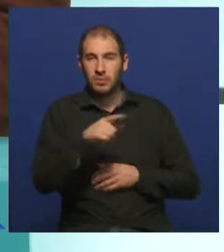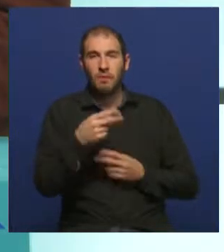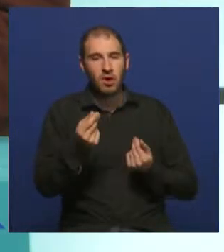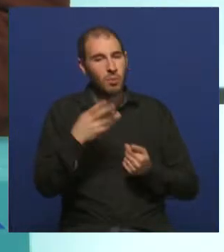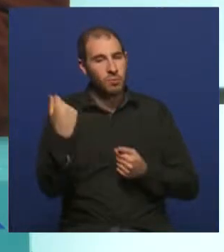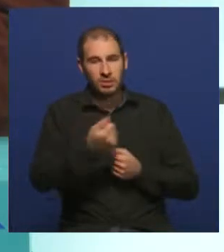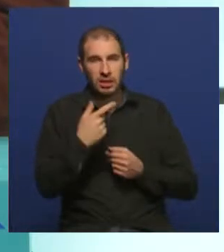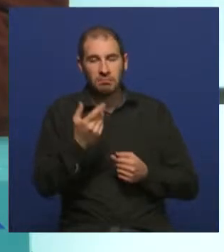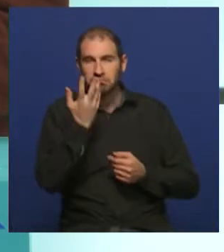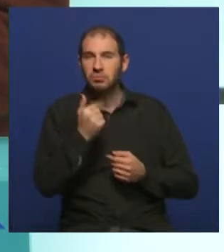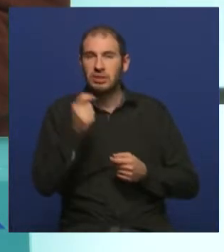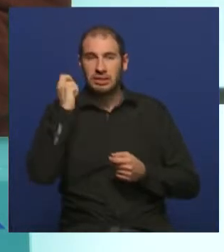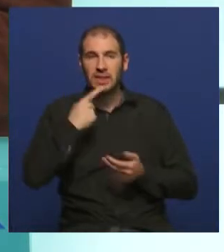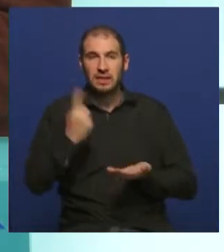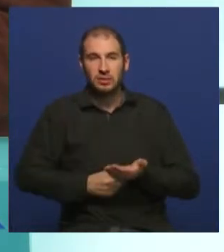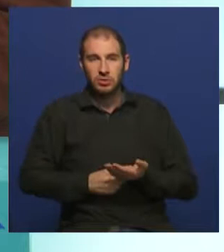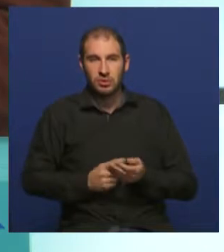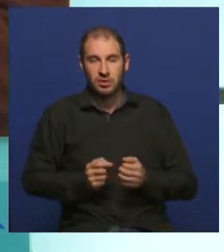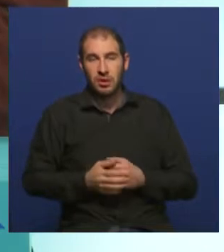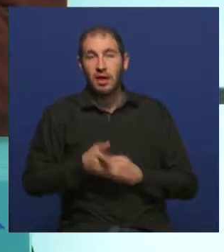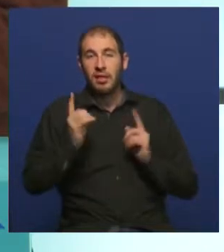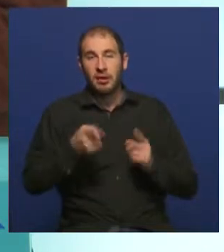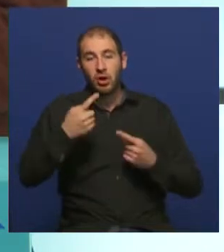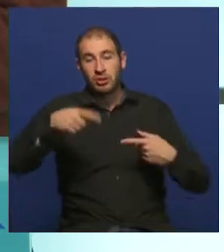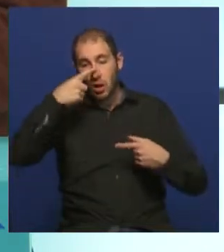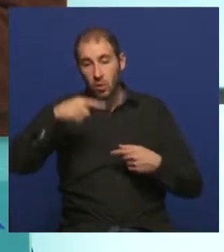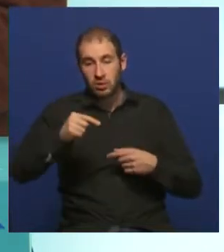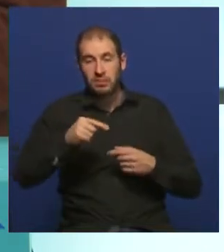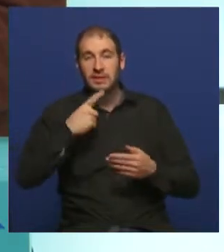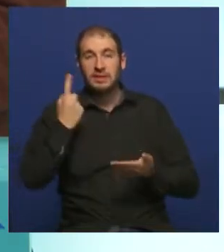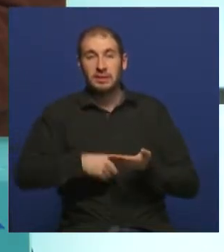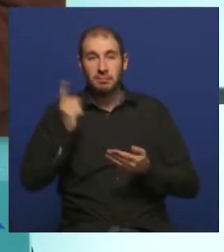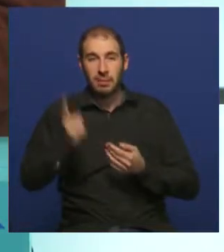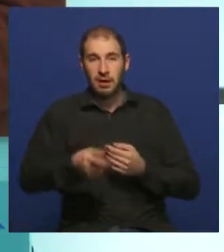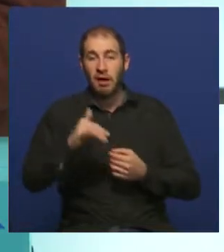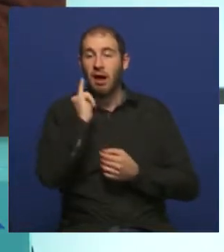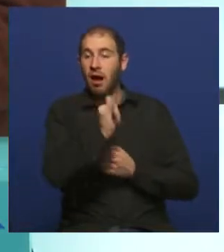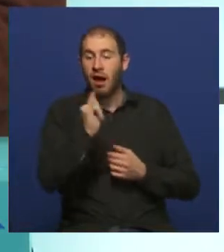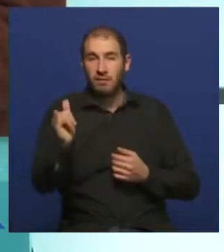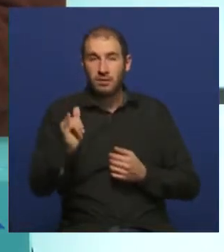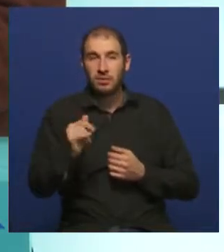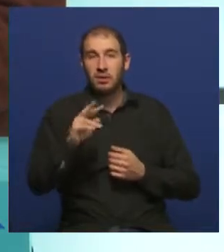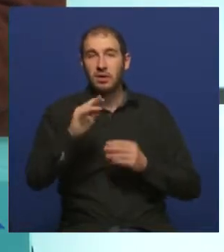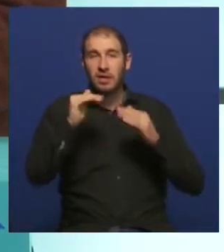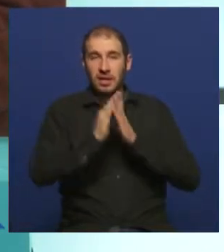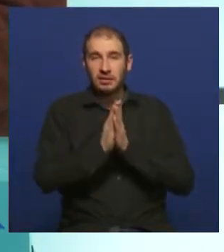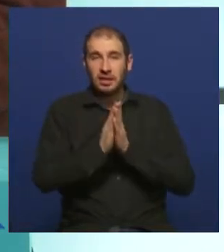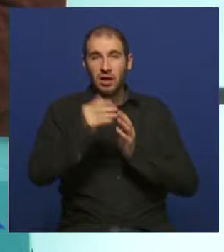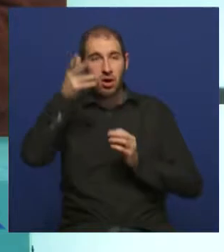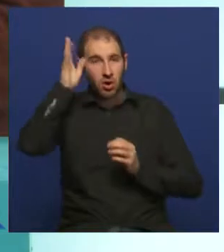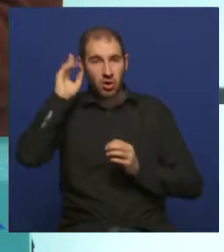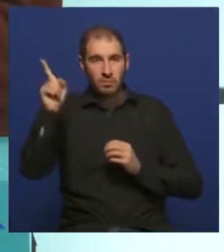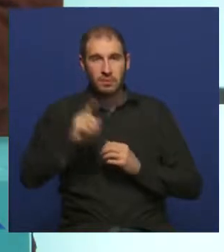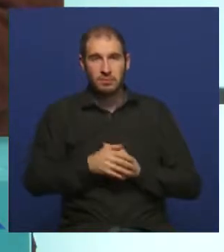Estamos conformes con la sentencia, incluso con lo último que dispone la sentencia, que es notificar al Vaticano de